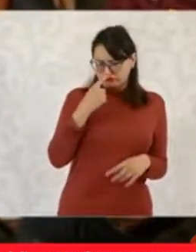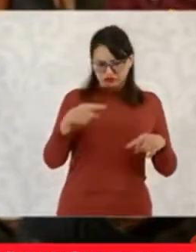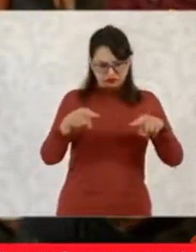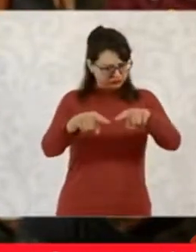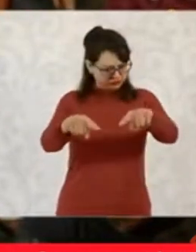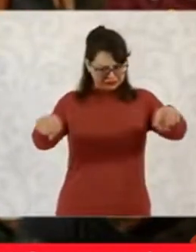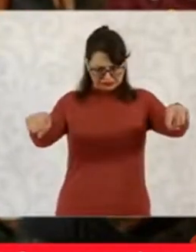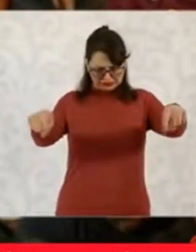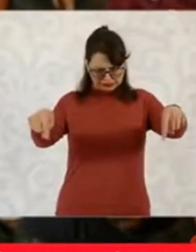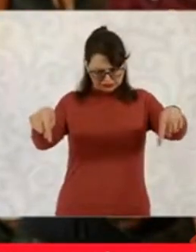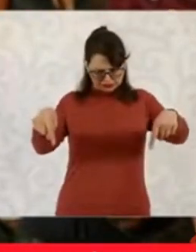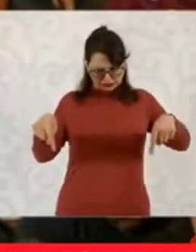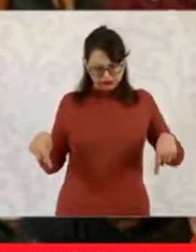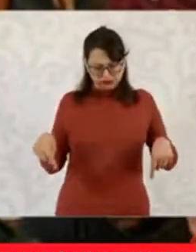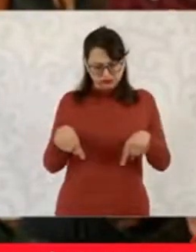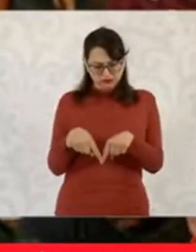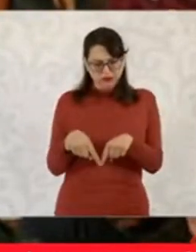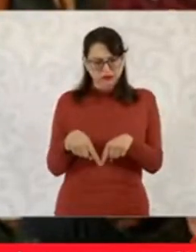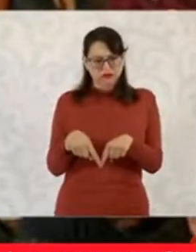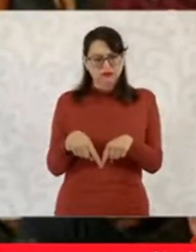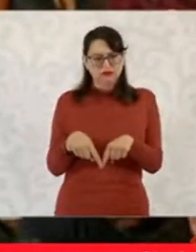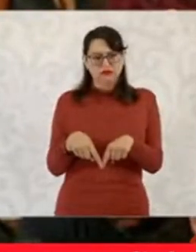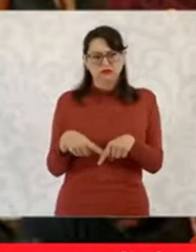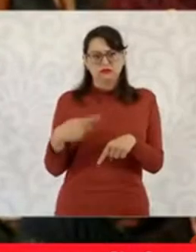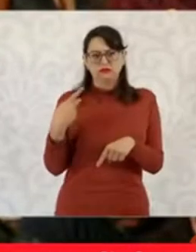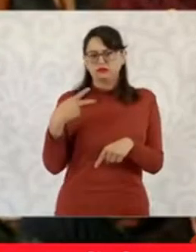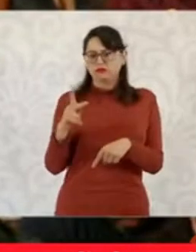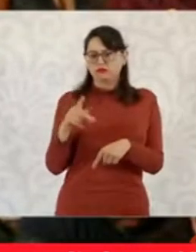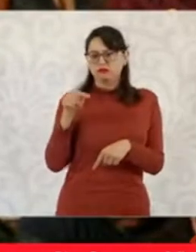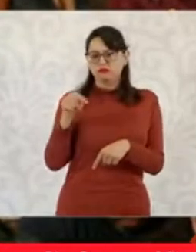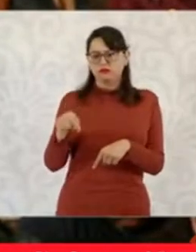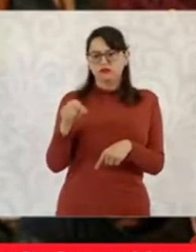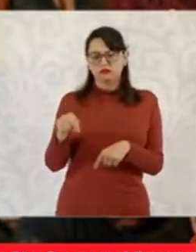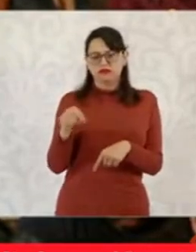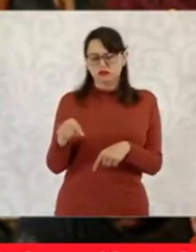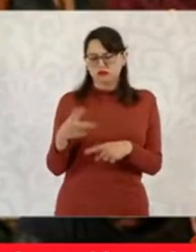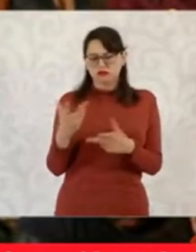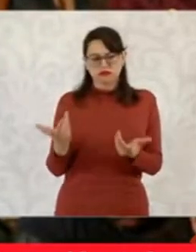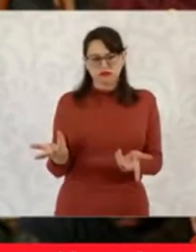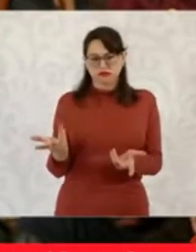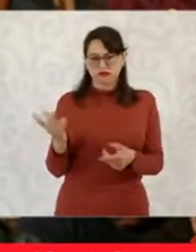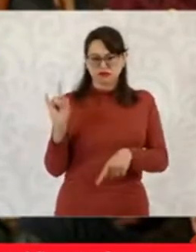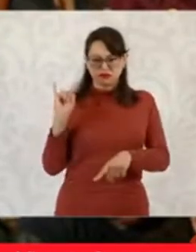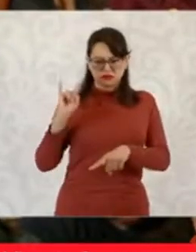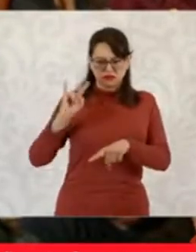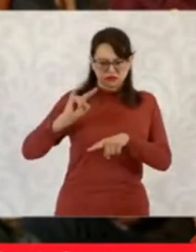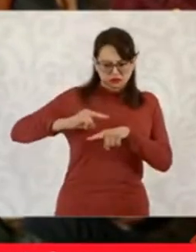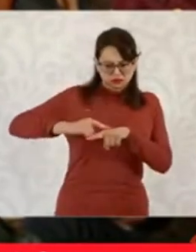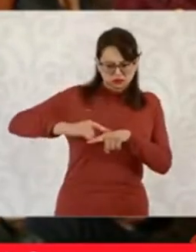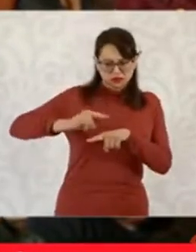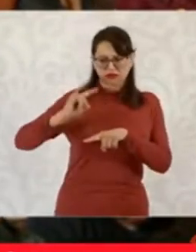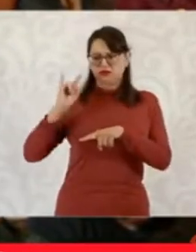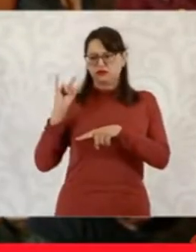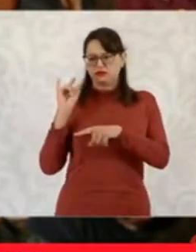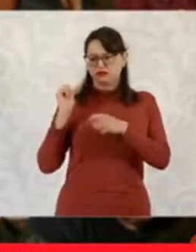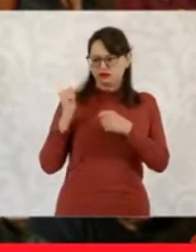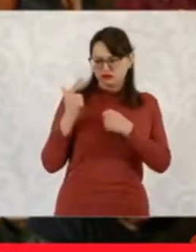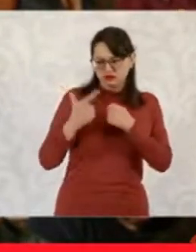delimitado, pero se ve que lo taparon. No sé si antes ahí ya se